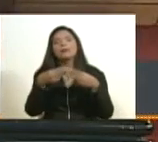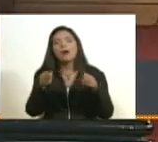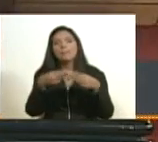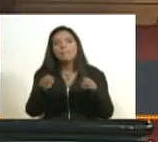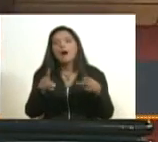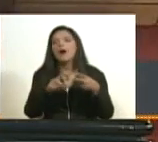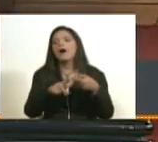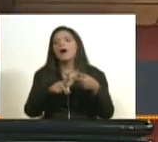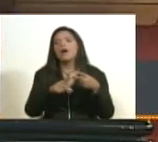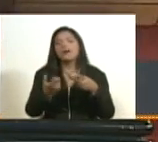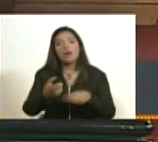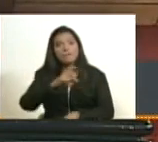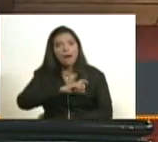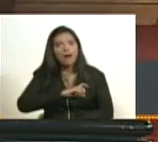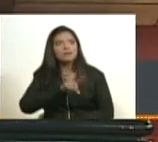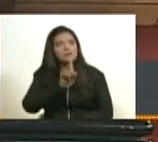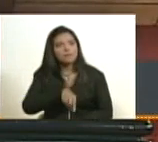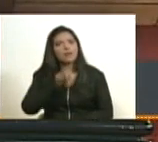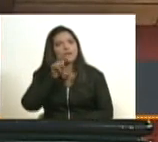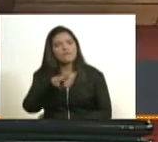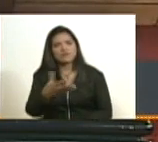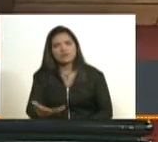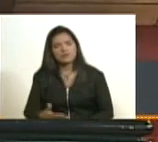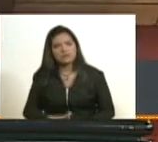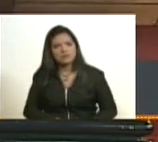en España.